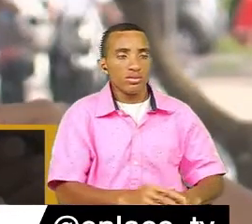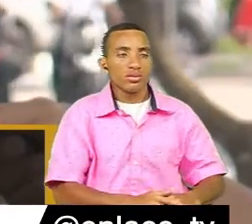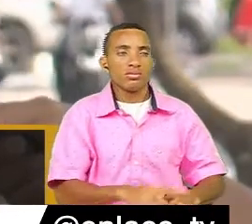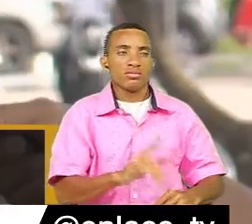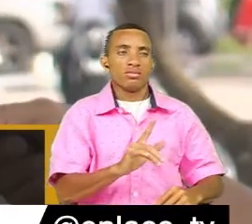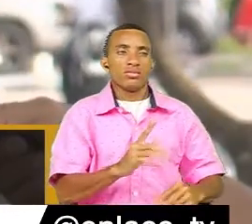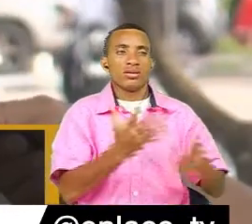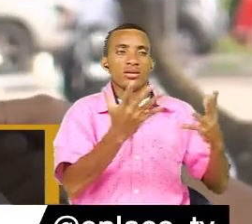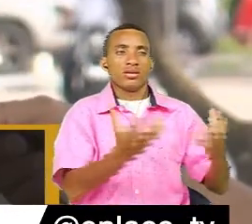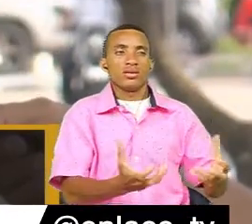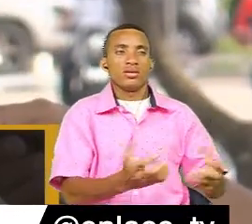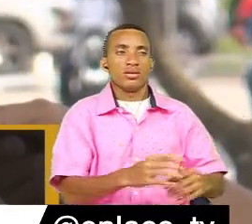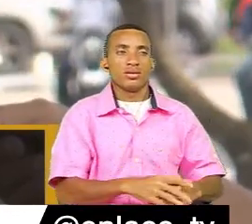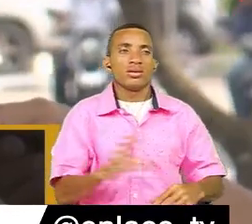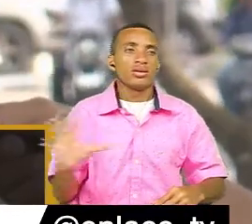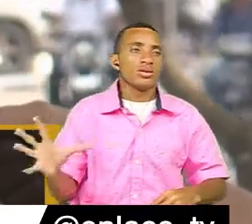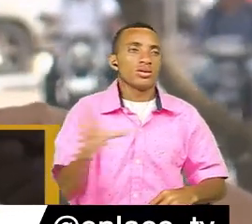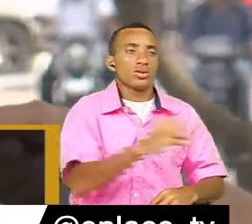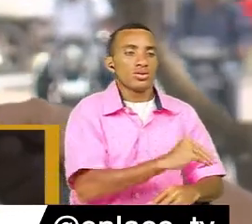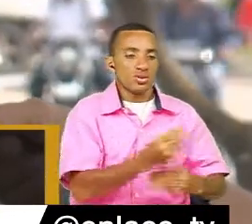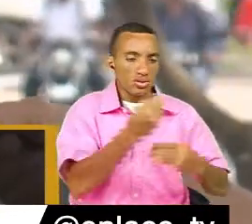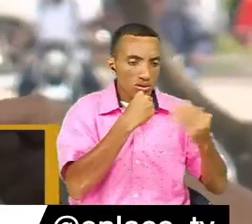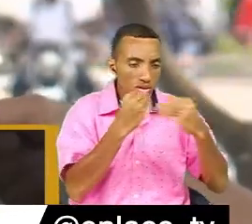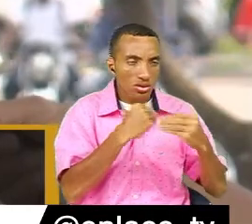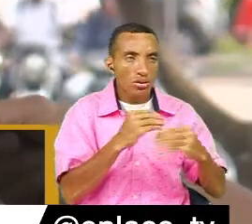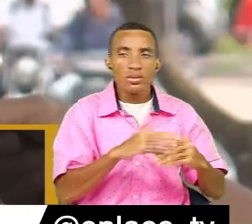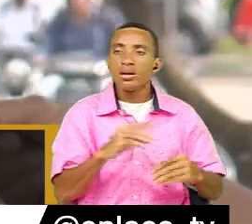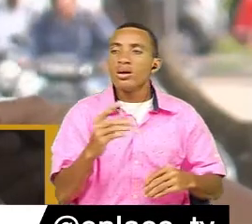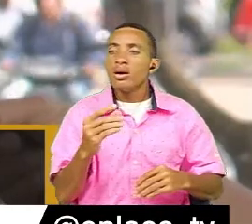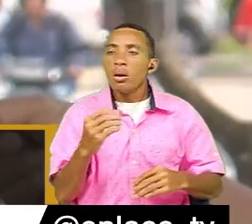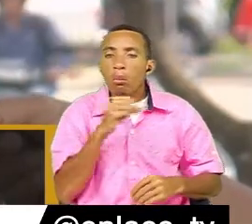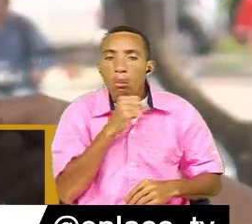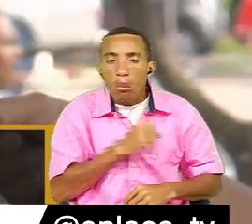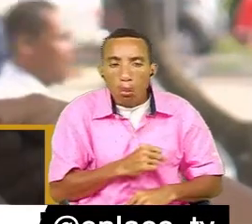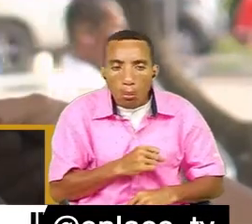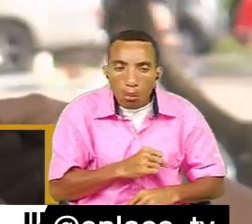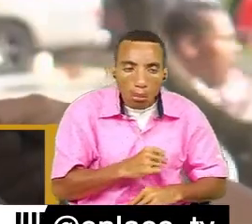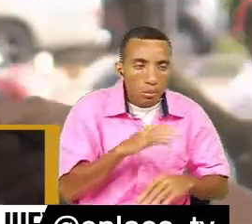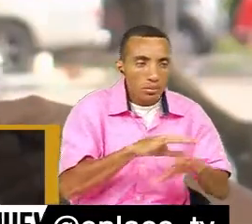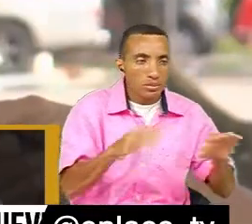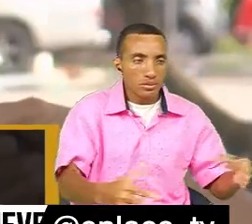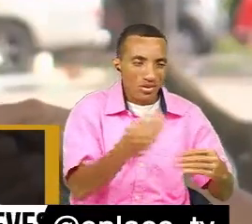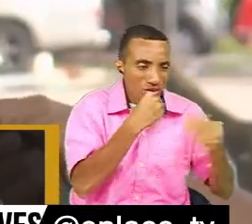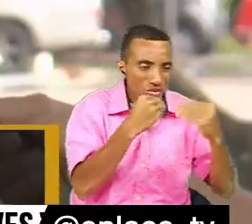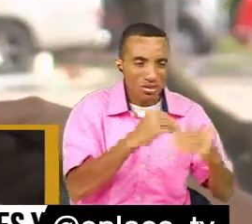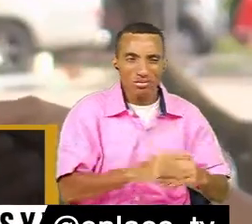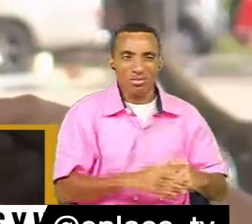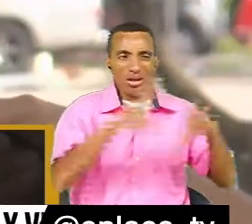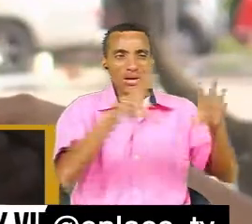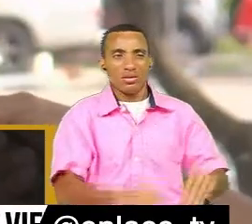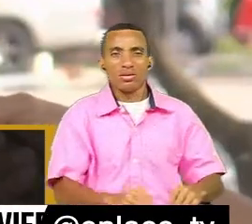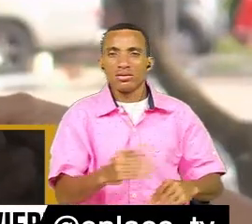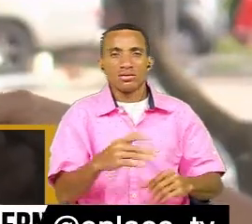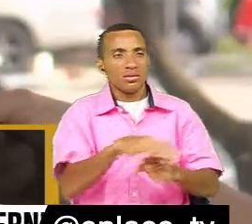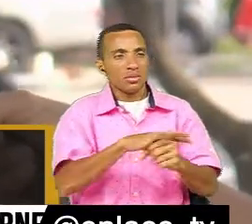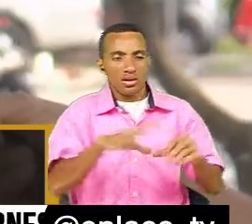actual, se van a acabar los comedores de los ancianos, se van a acabar muchas cosas que hay en el barrio. Eso no